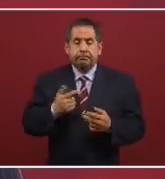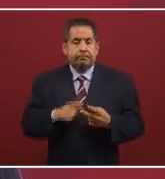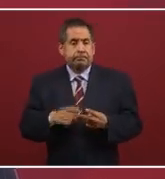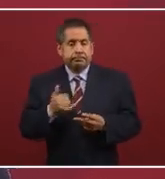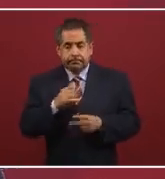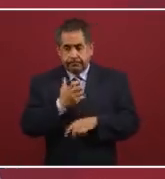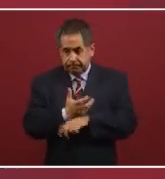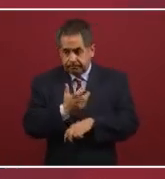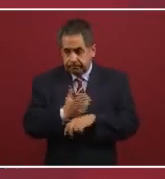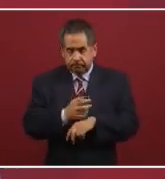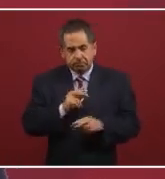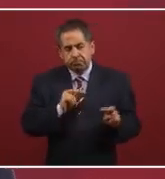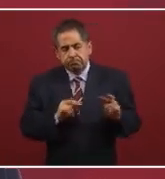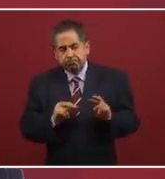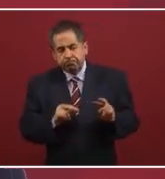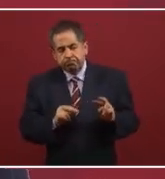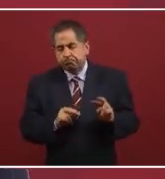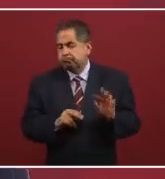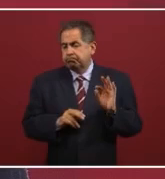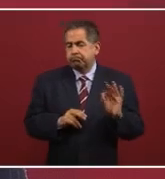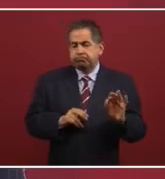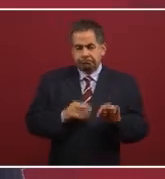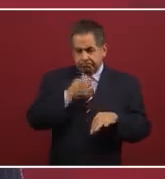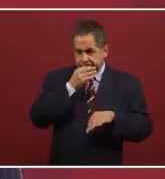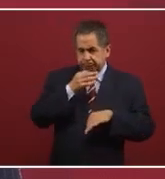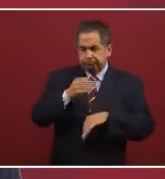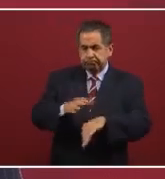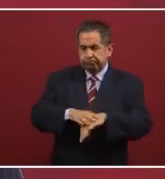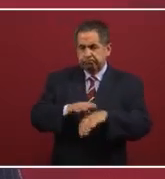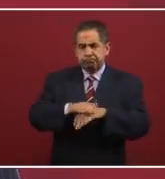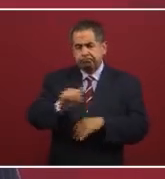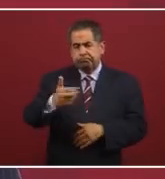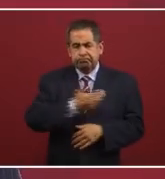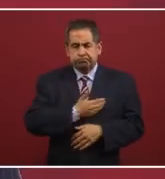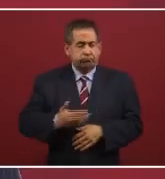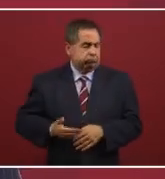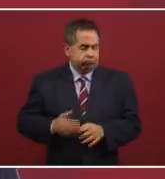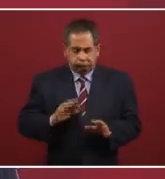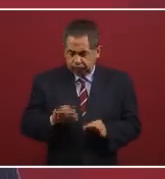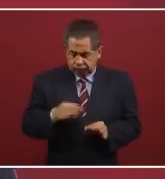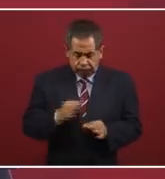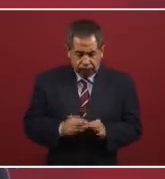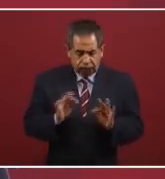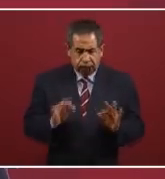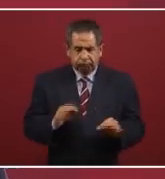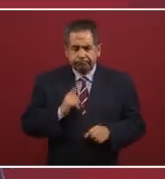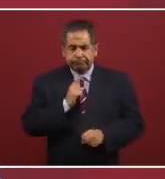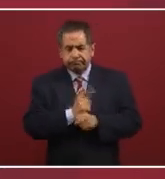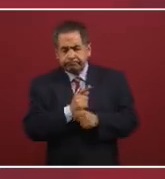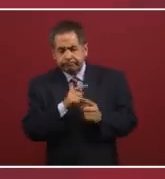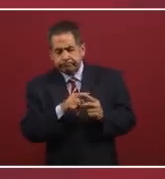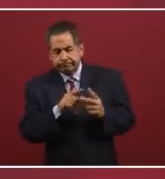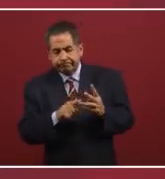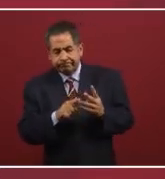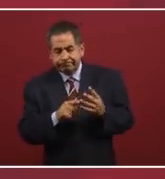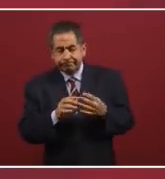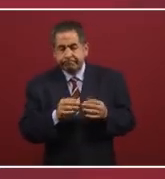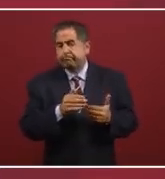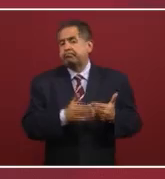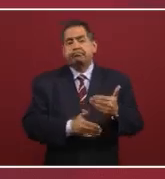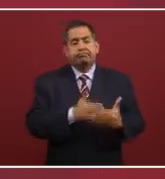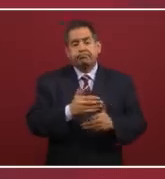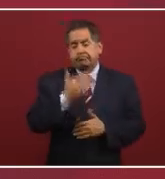Unidos, observamos y hemos informado al señor presidente que detectamos importantes